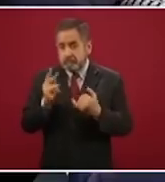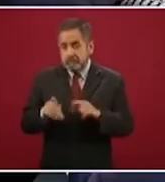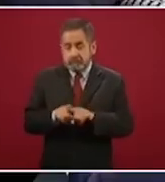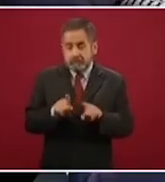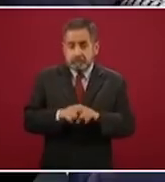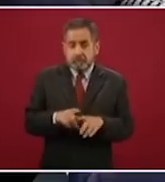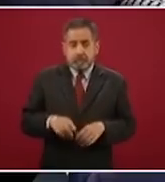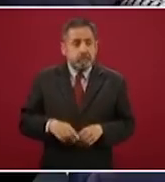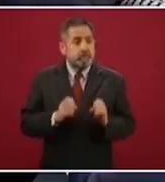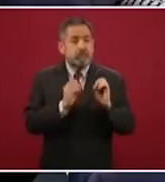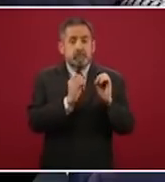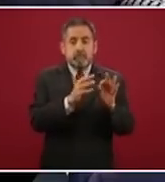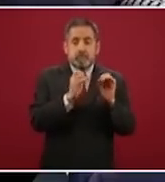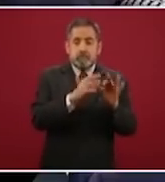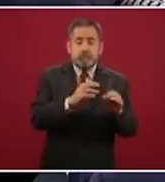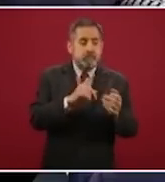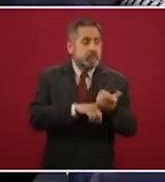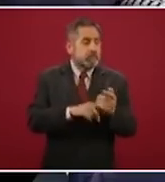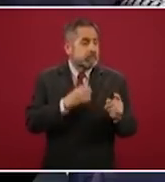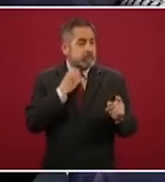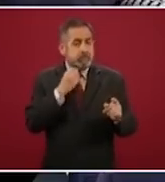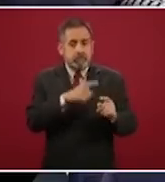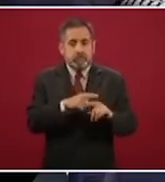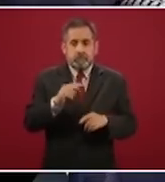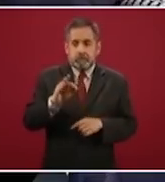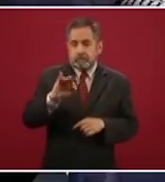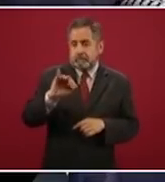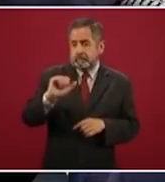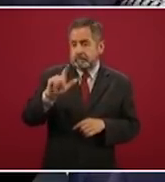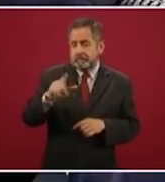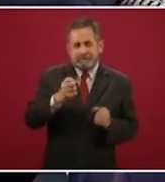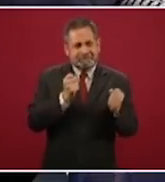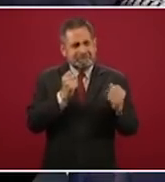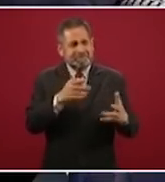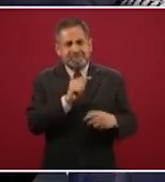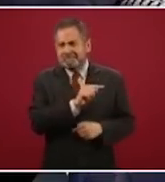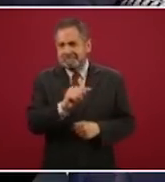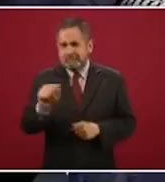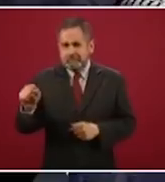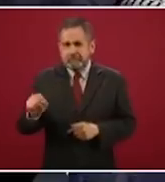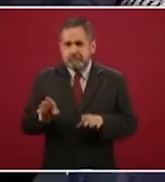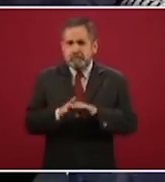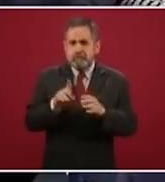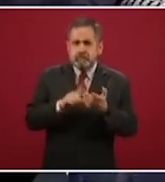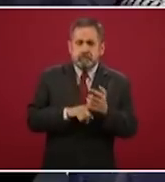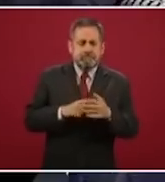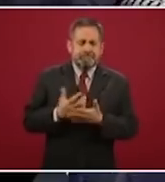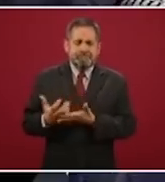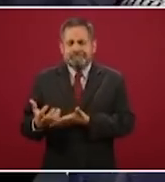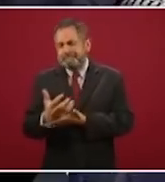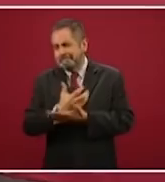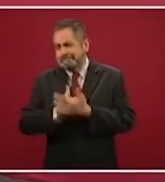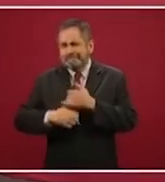los despachos de fiscalistas que hacían su agosto,